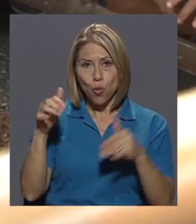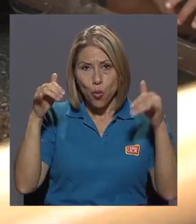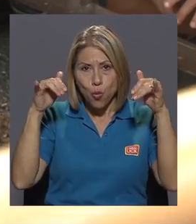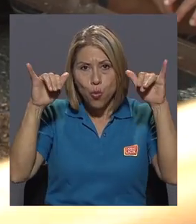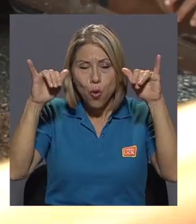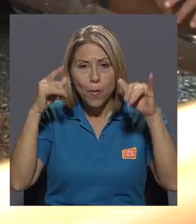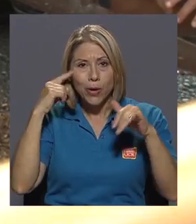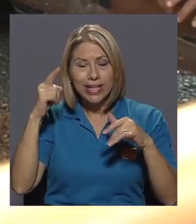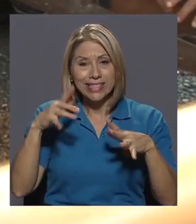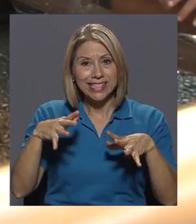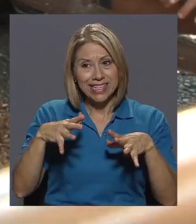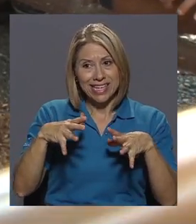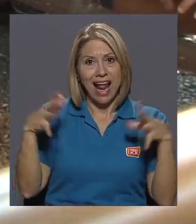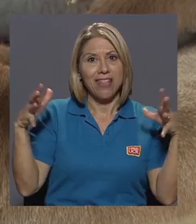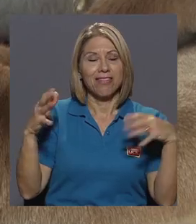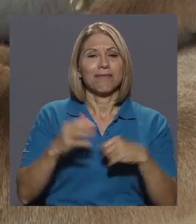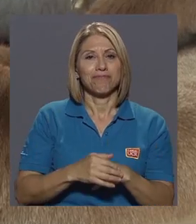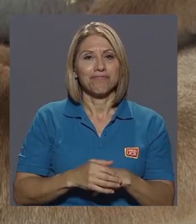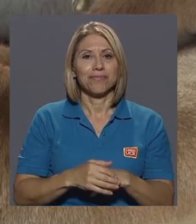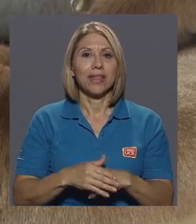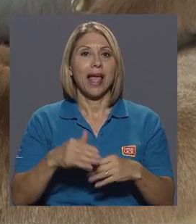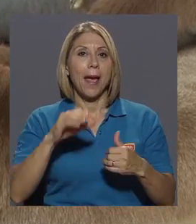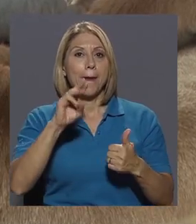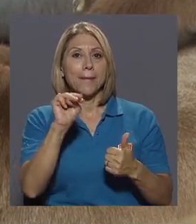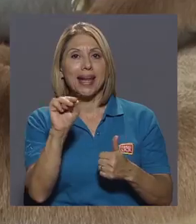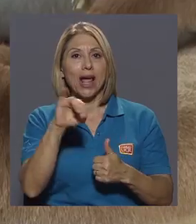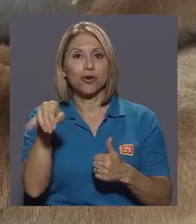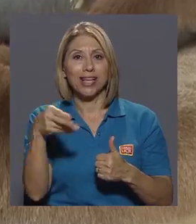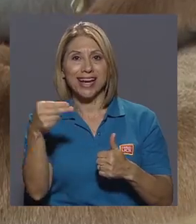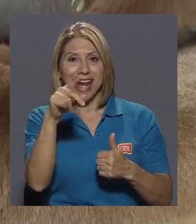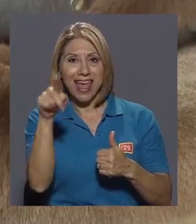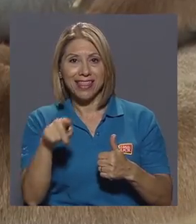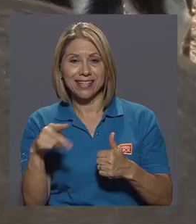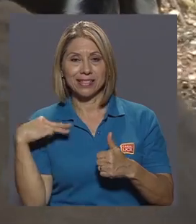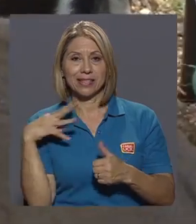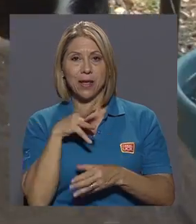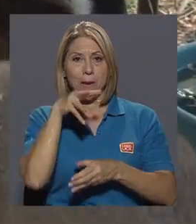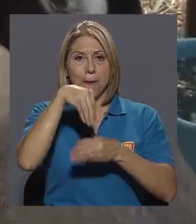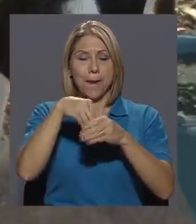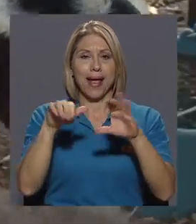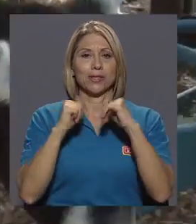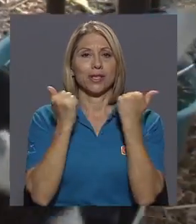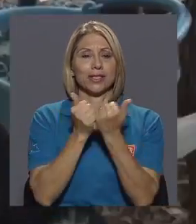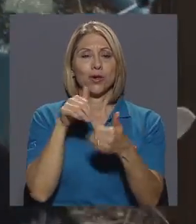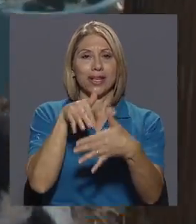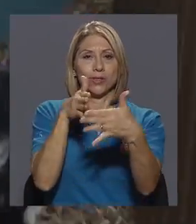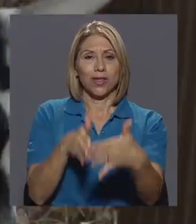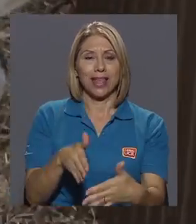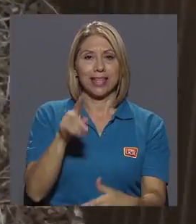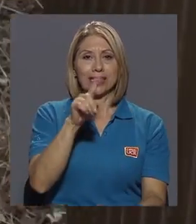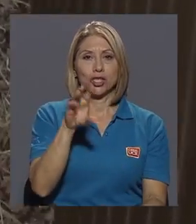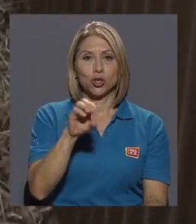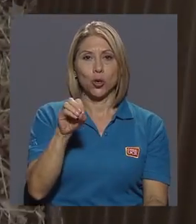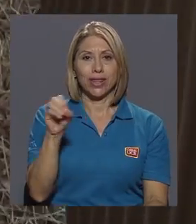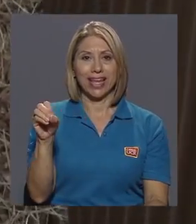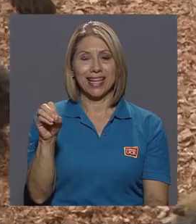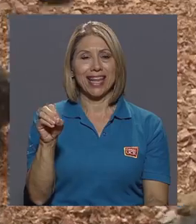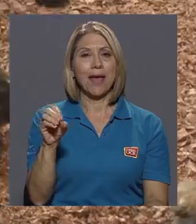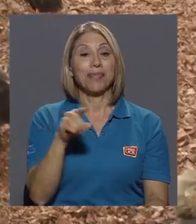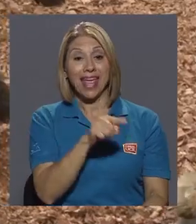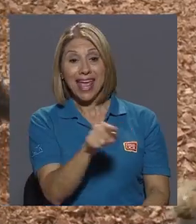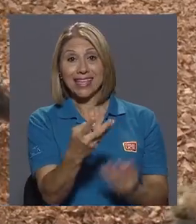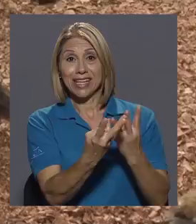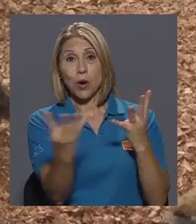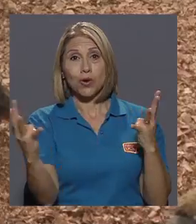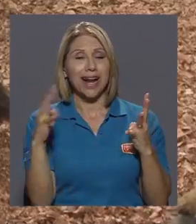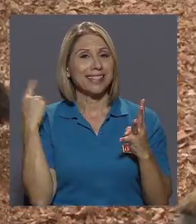porque es grande. De acuerdo con María José Hernández, miembro de la Asociación de Estudiantes de Zootecnia, el corral es la actividad estrella de la